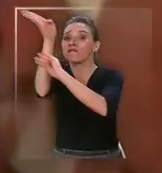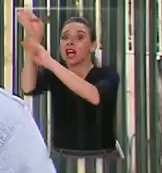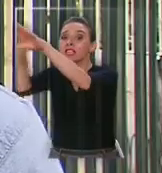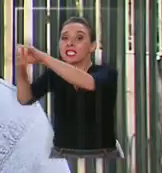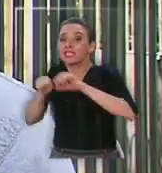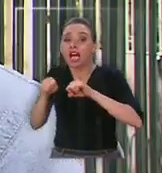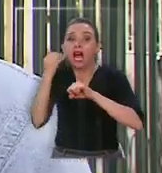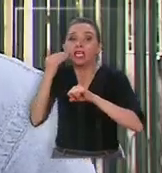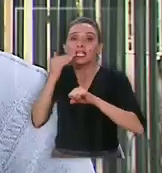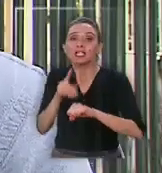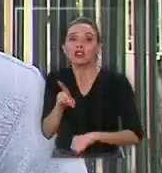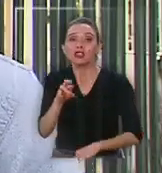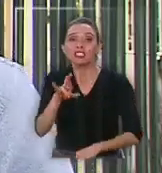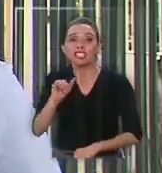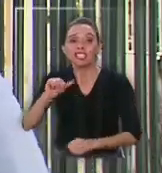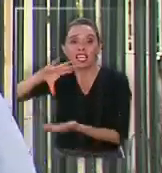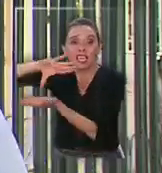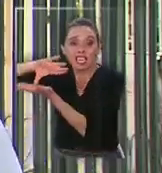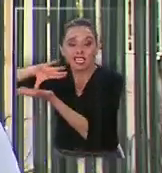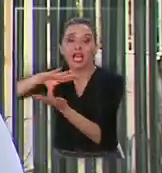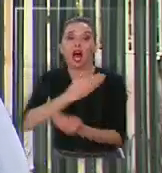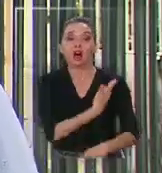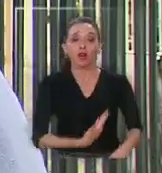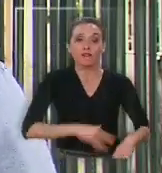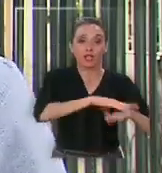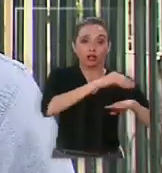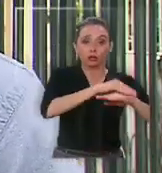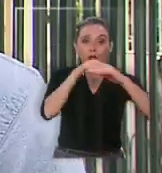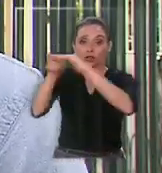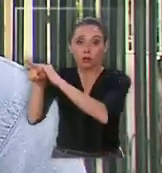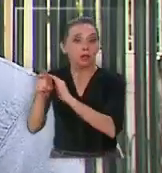niños de Siria. Tanto el gobierno sueco y